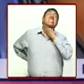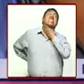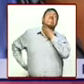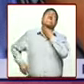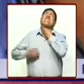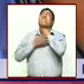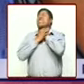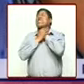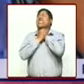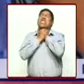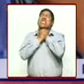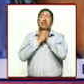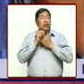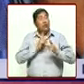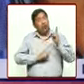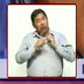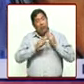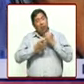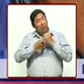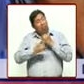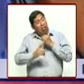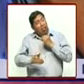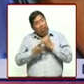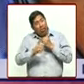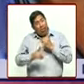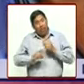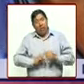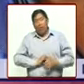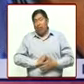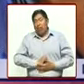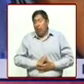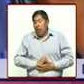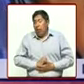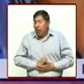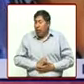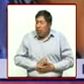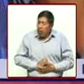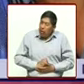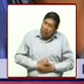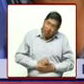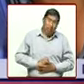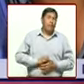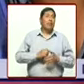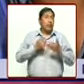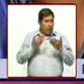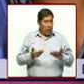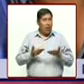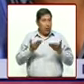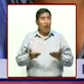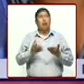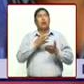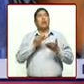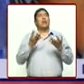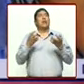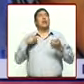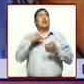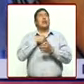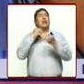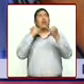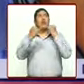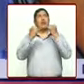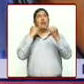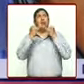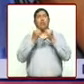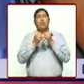usted menciona, también hay algunos casos de diarreas y gastroenteritis, ¿no? Entonces, seguramente queremos justamente tener una